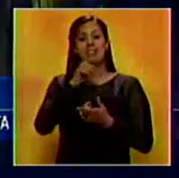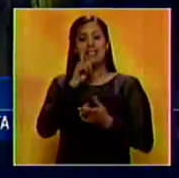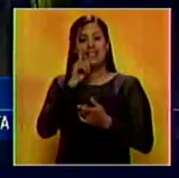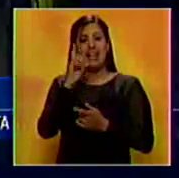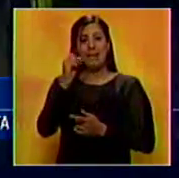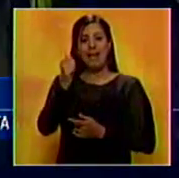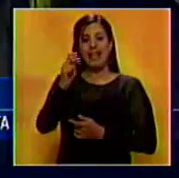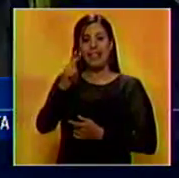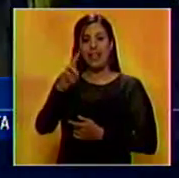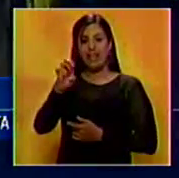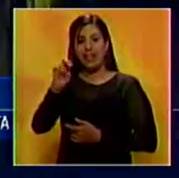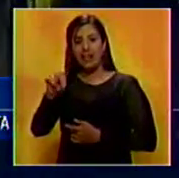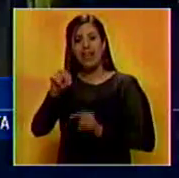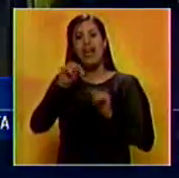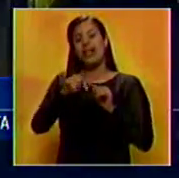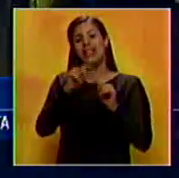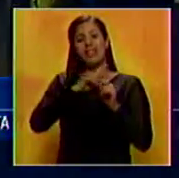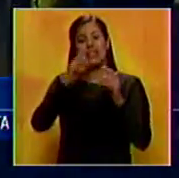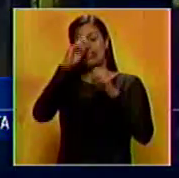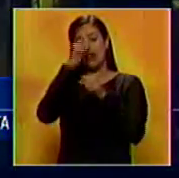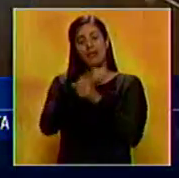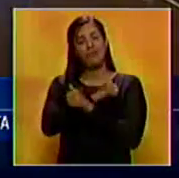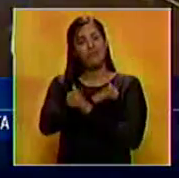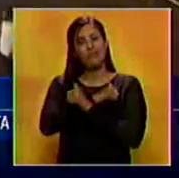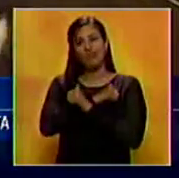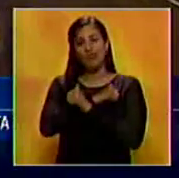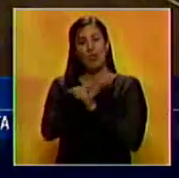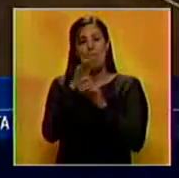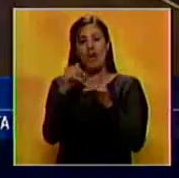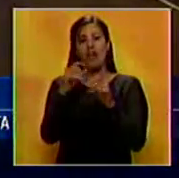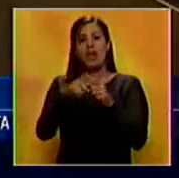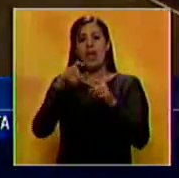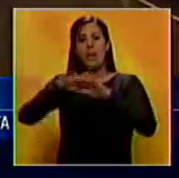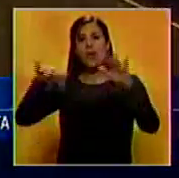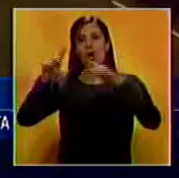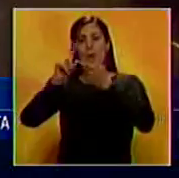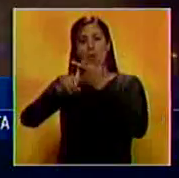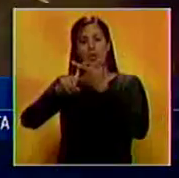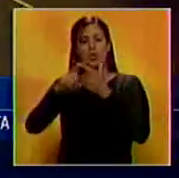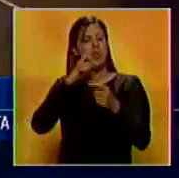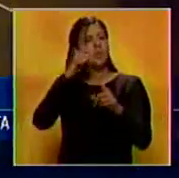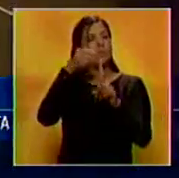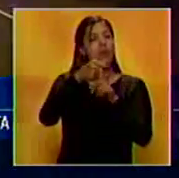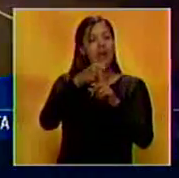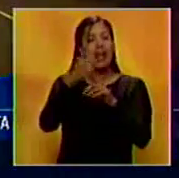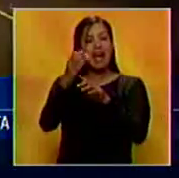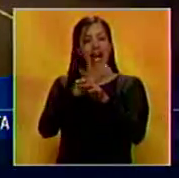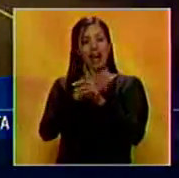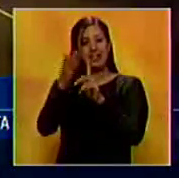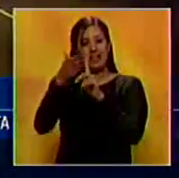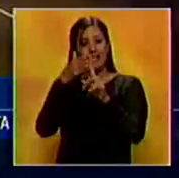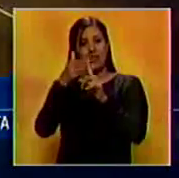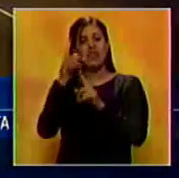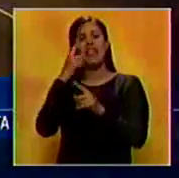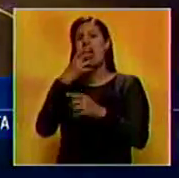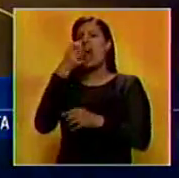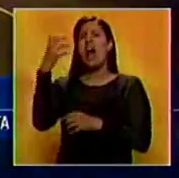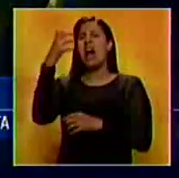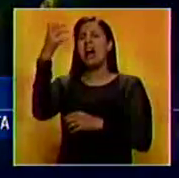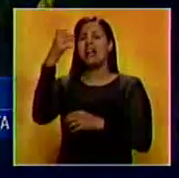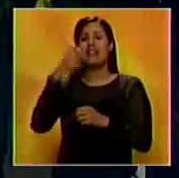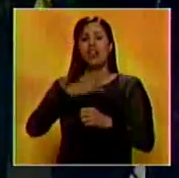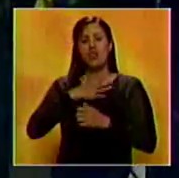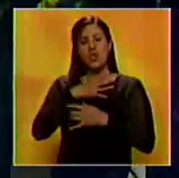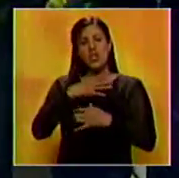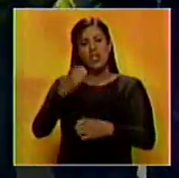como Darren Osborne estaba desempleado y acababa de separarse de su pareja. Antes de la agresión, habría gritado